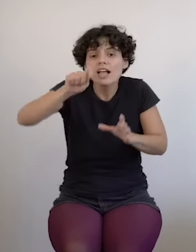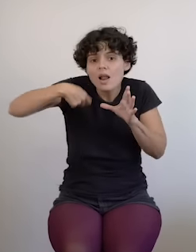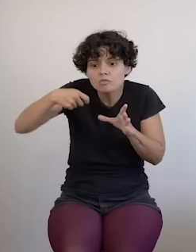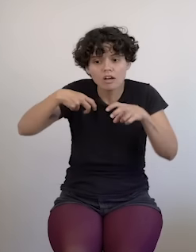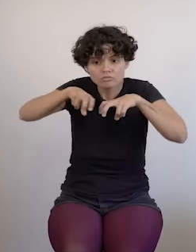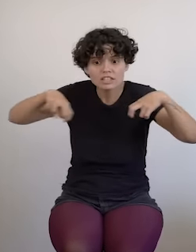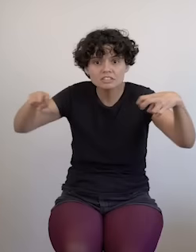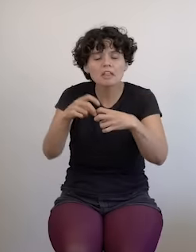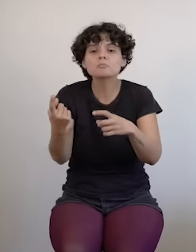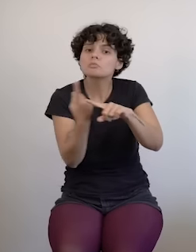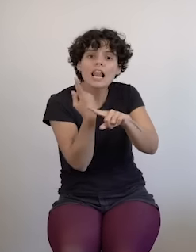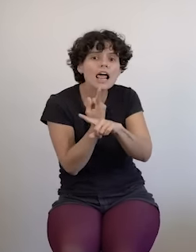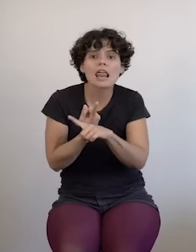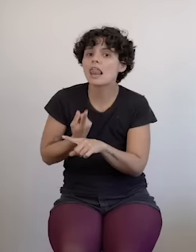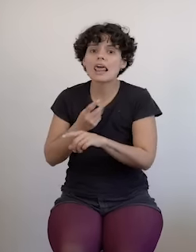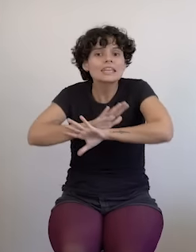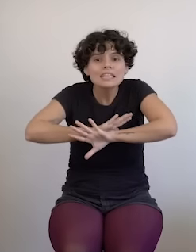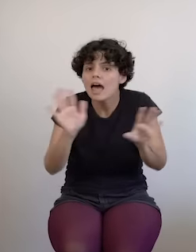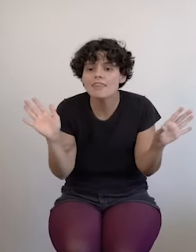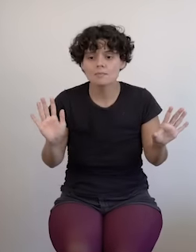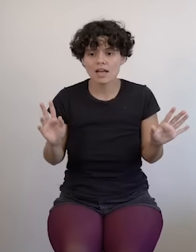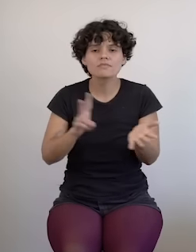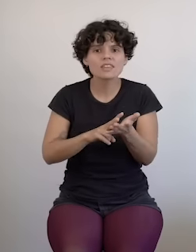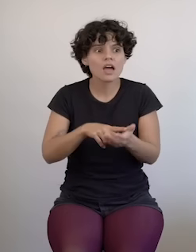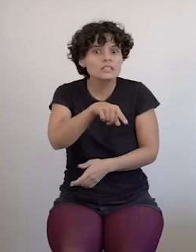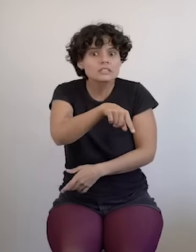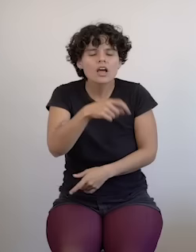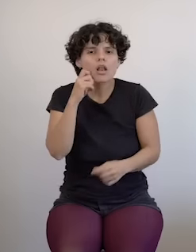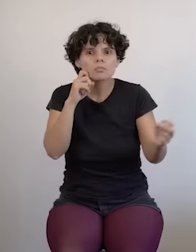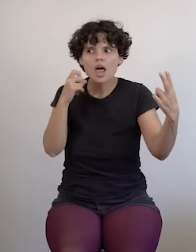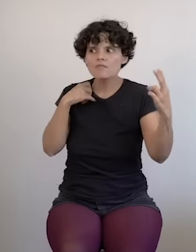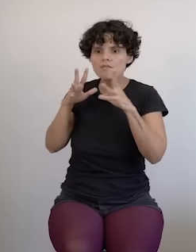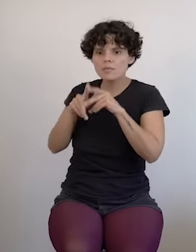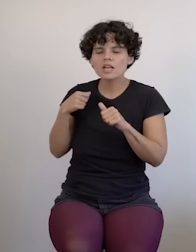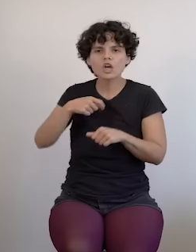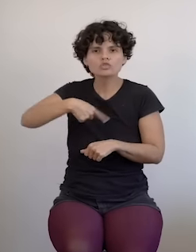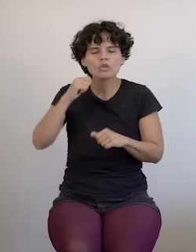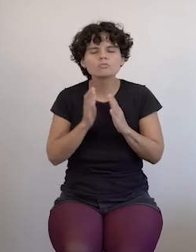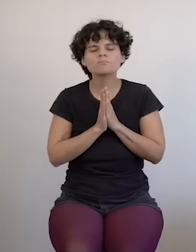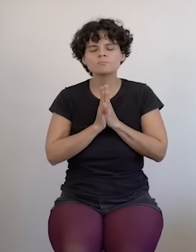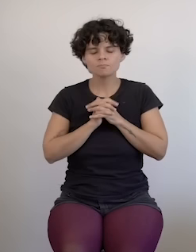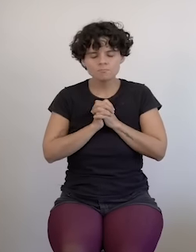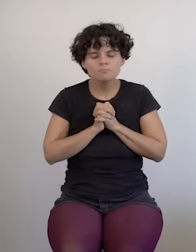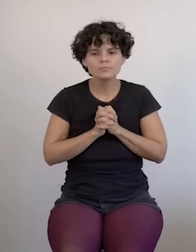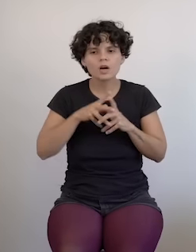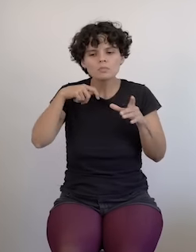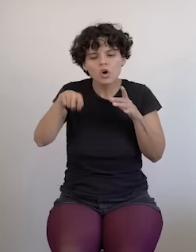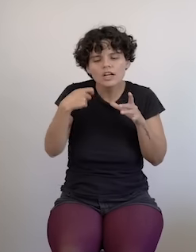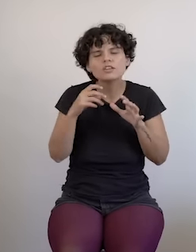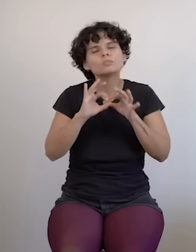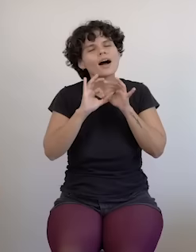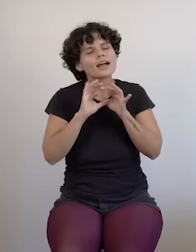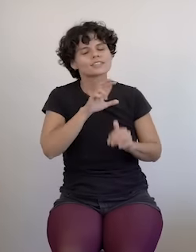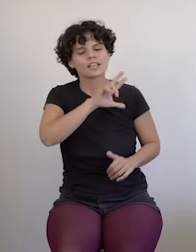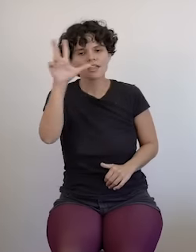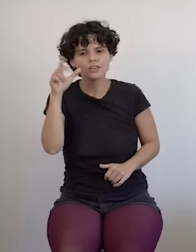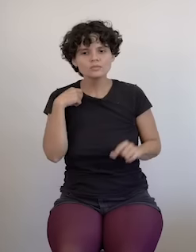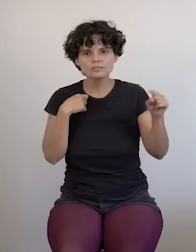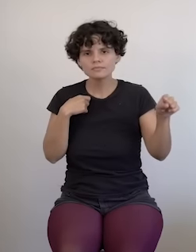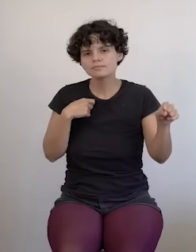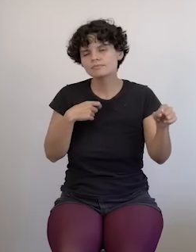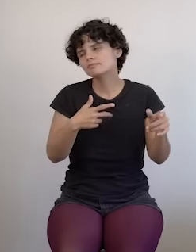tenemos que hacer es almorzar nomás y que se sienta aquí y que converse. Con... Y el loco veía a la familia conversando y orando así, agradeciendo el